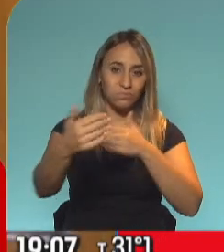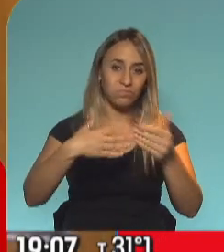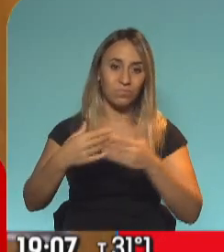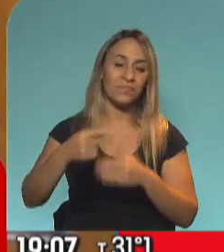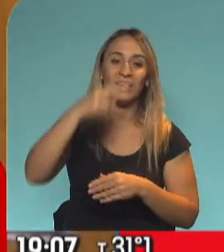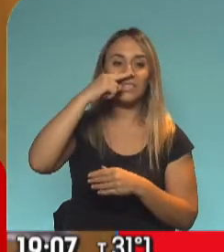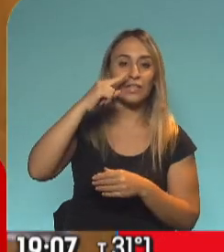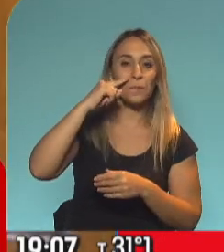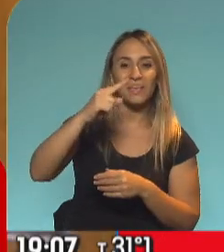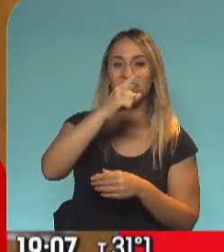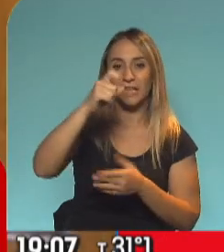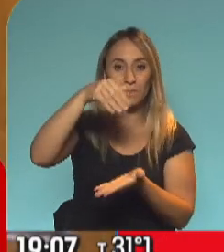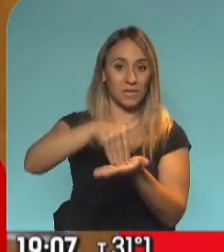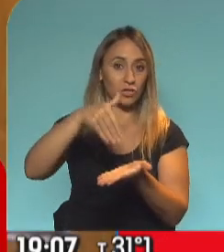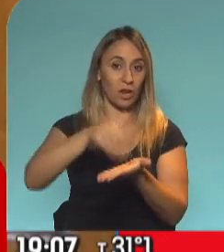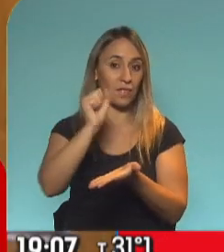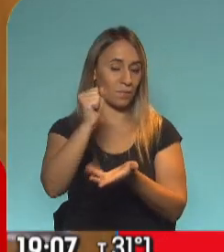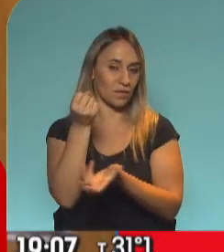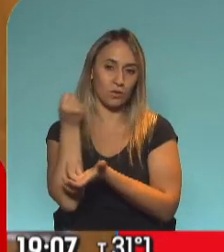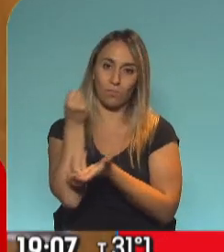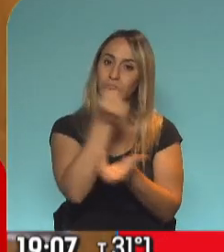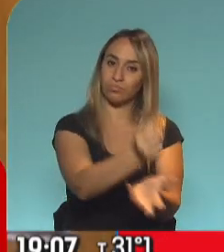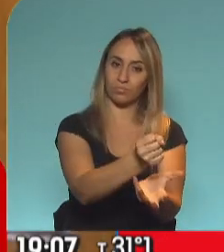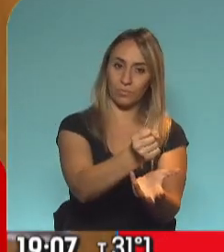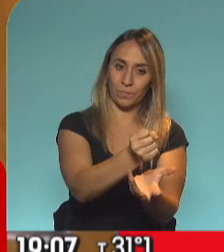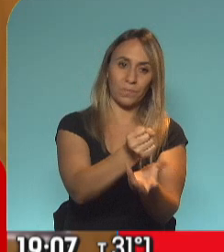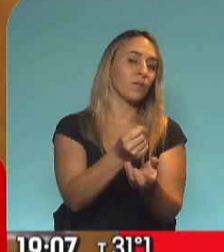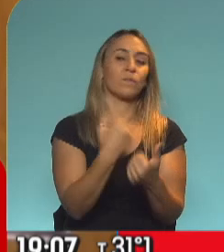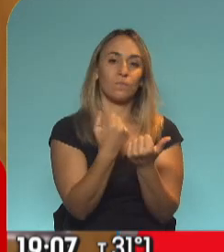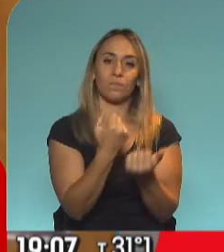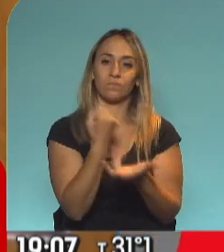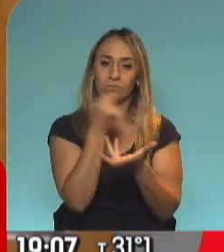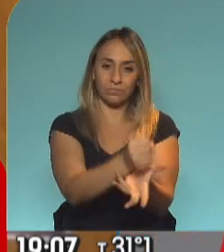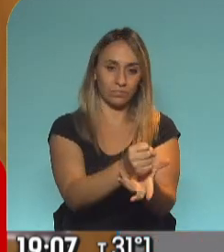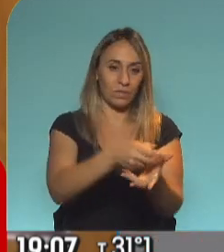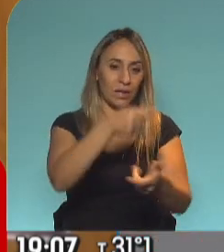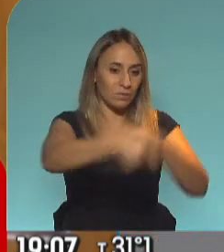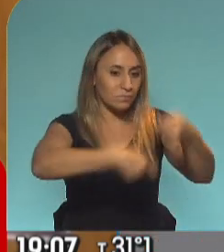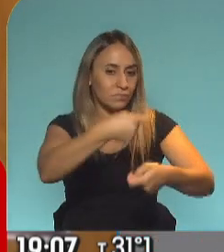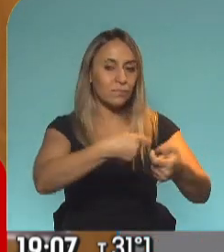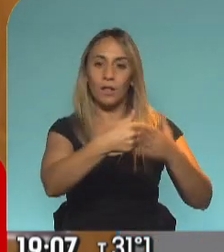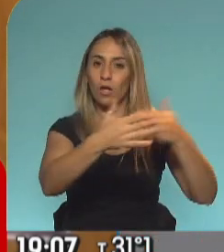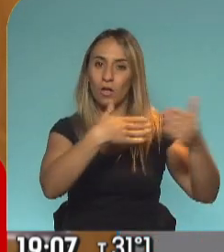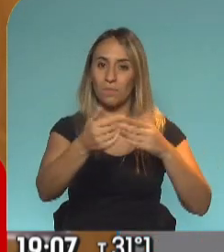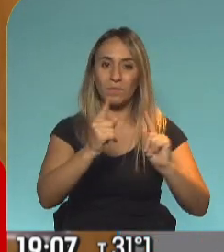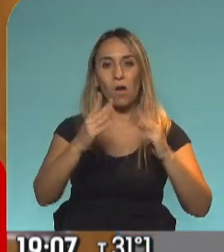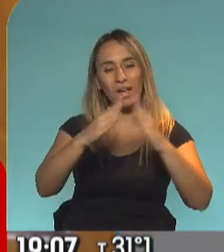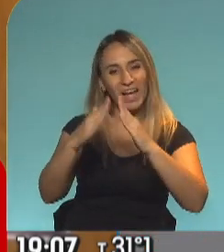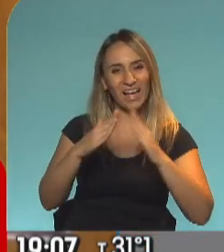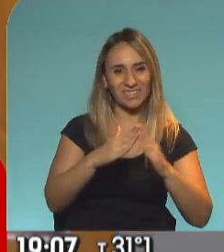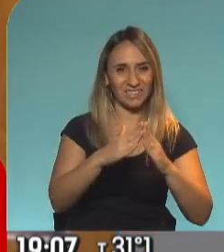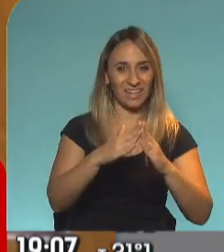7.100 millones de pesos, eso que se anunció, se va a destinar precisamente para la reconstrucción de las viviendas de